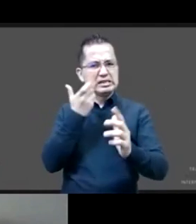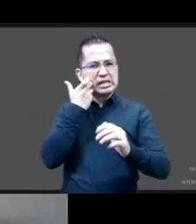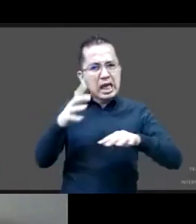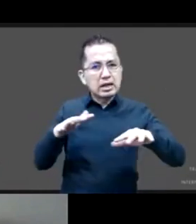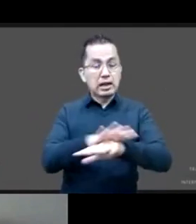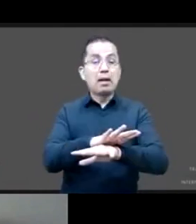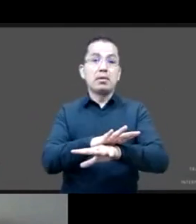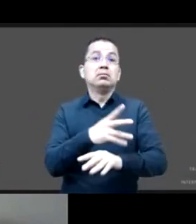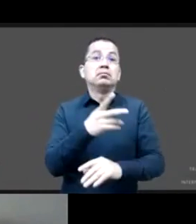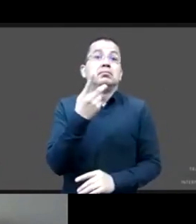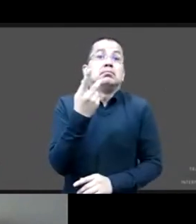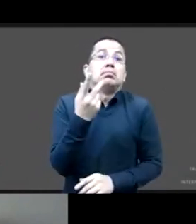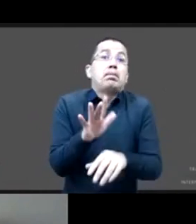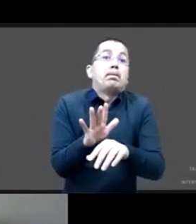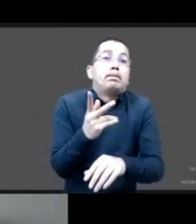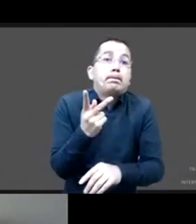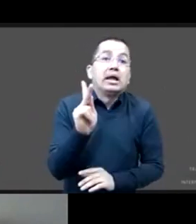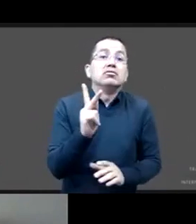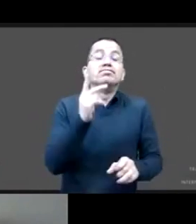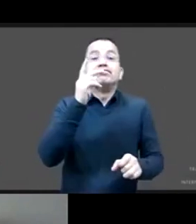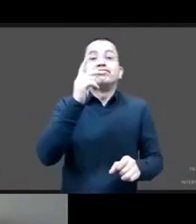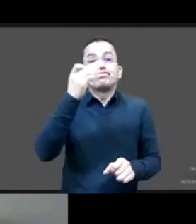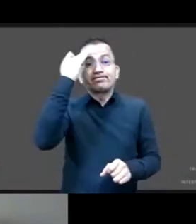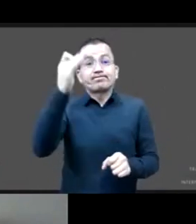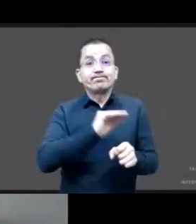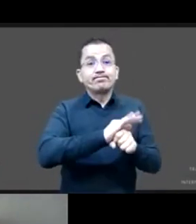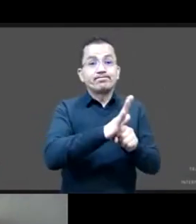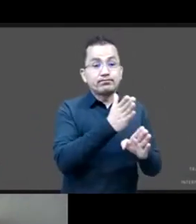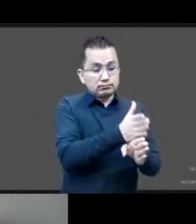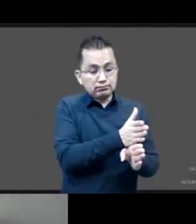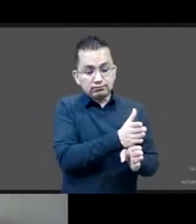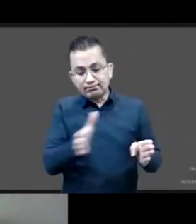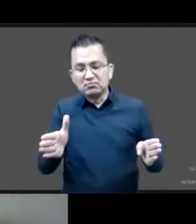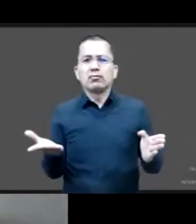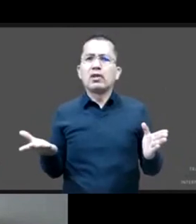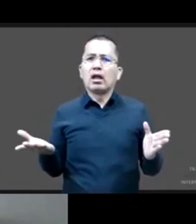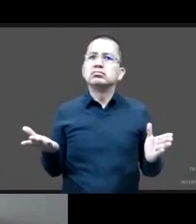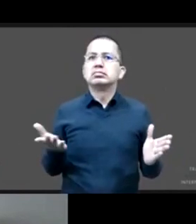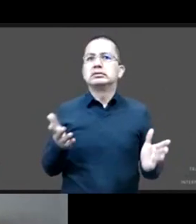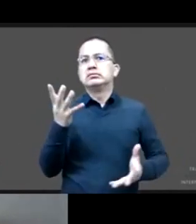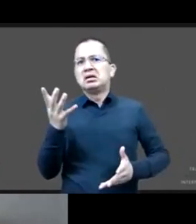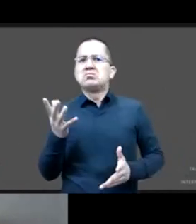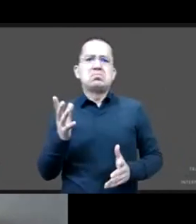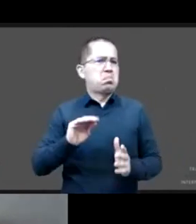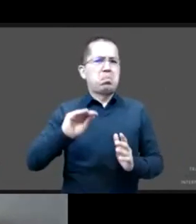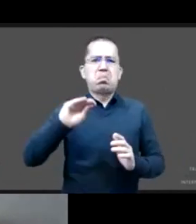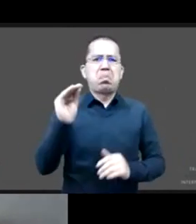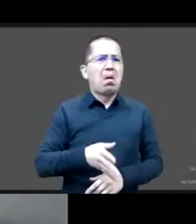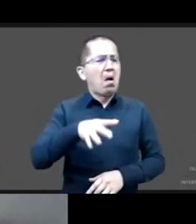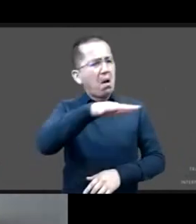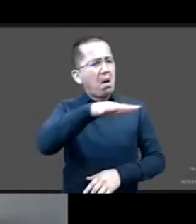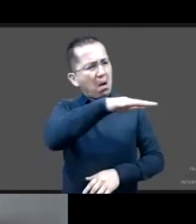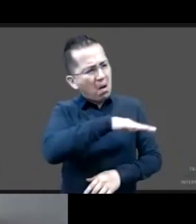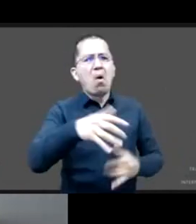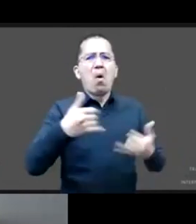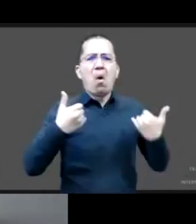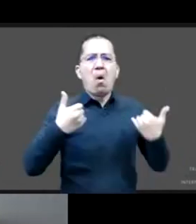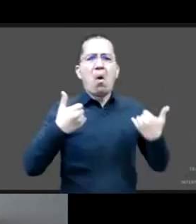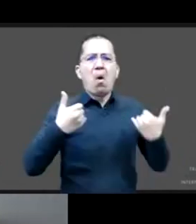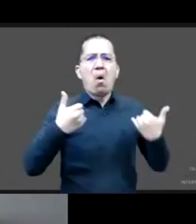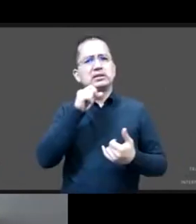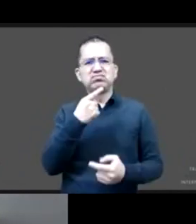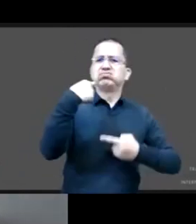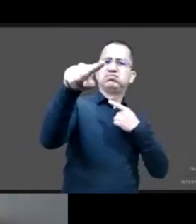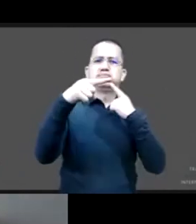coronavirus se han dado también cierto tipo de movilizaciones aún y con el confinamiento social así que digamos